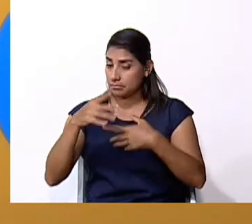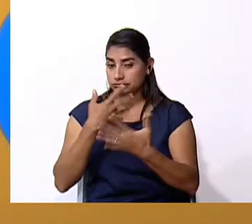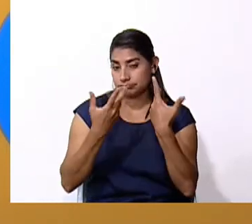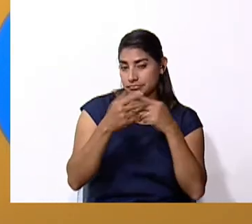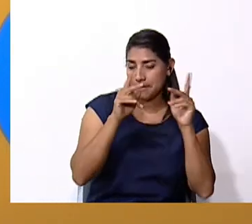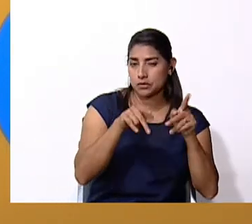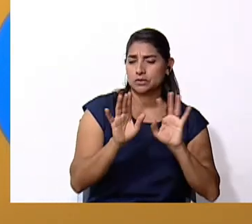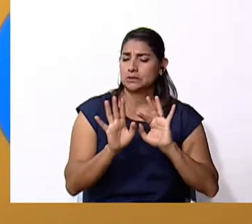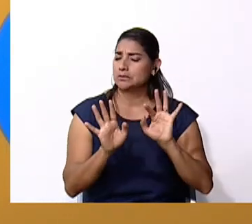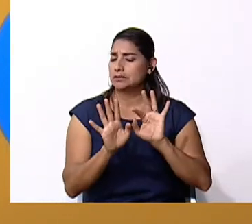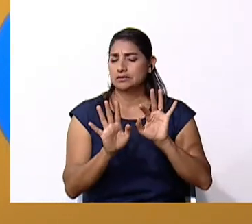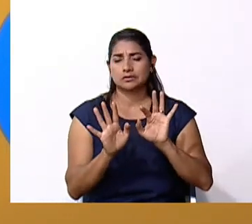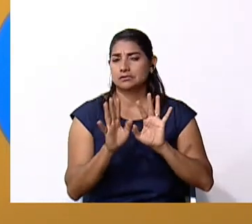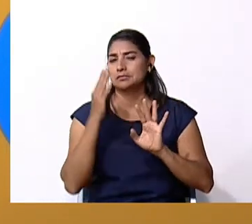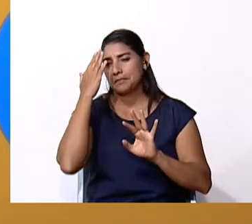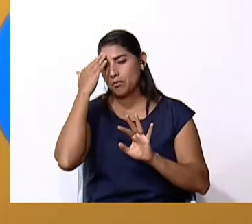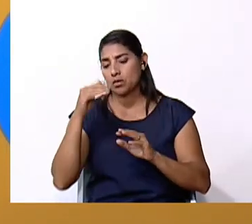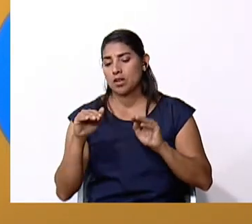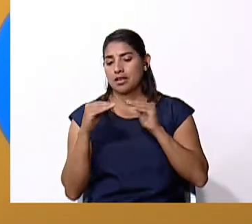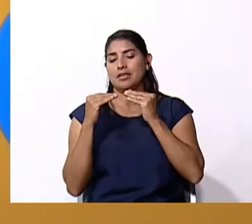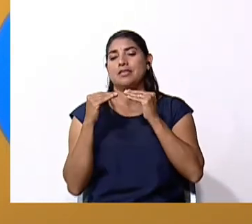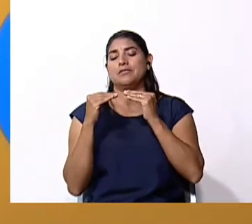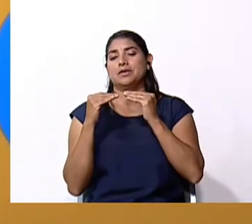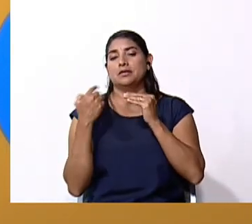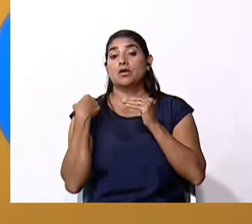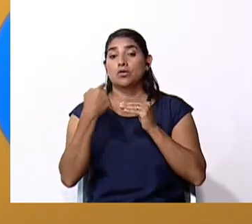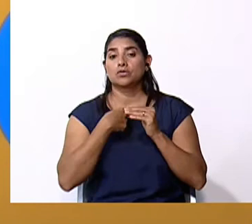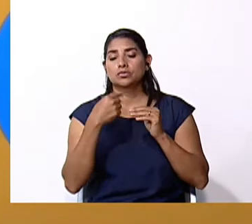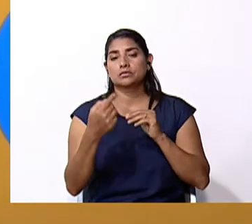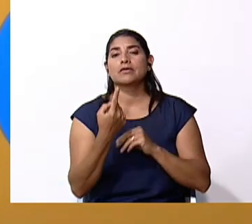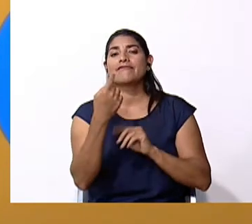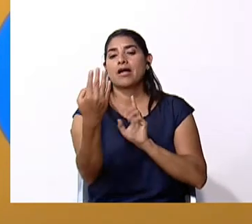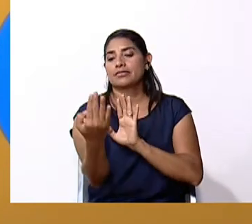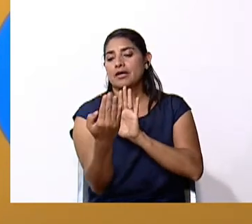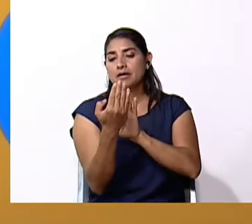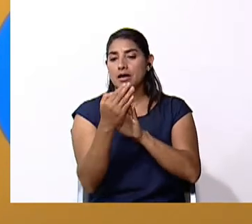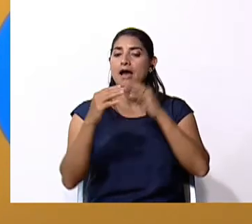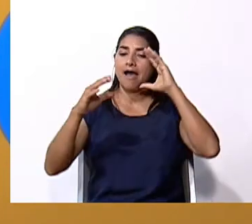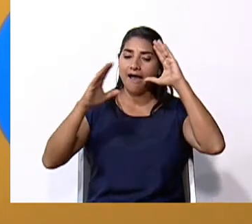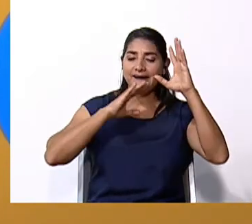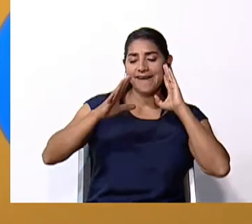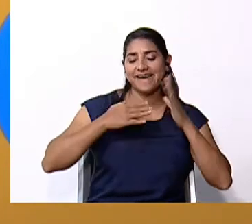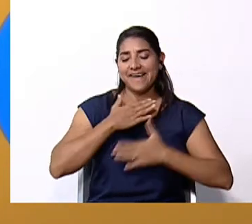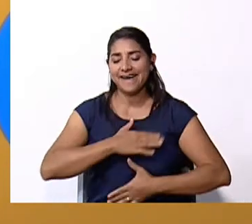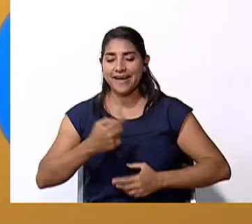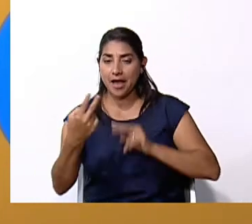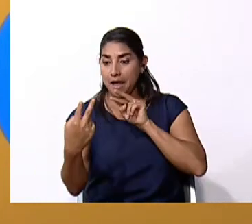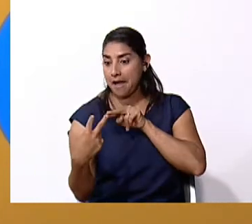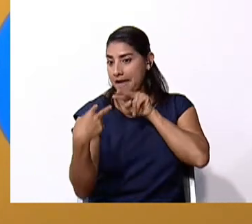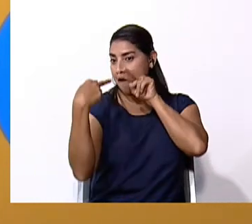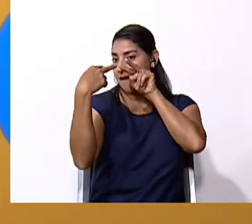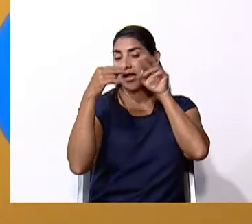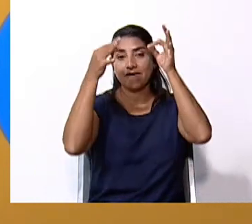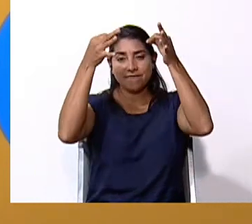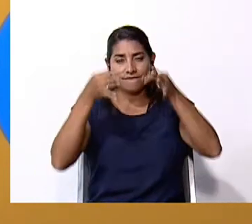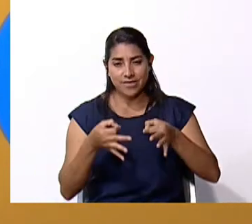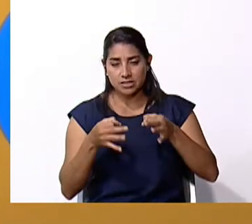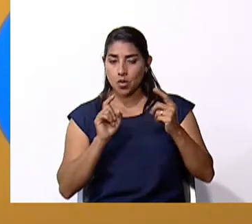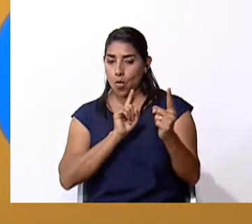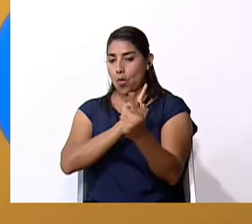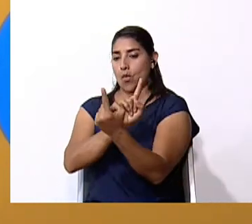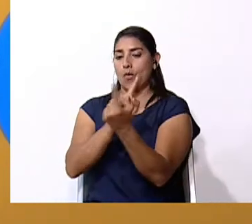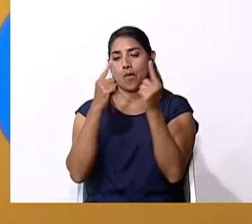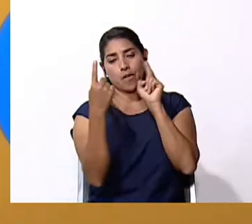interpersonales. ¿Por qué? Porque nos limita, porque al ser humano le hace falta esa compañía y esa relación física con otra